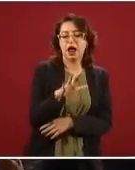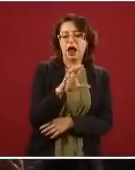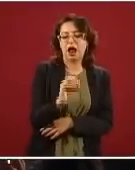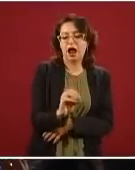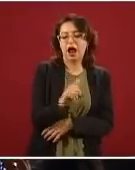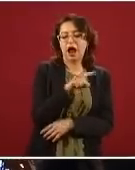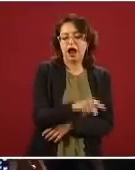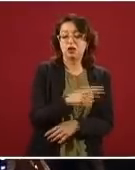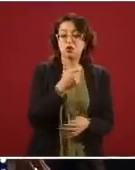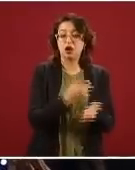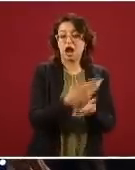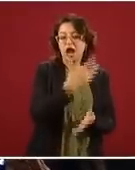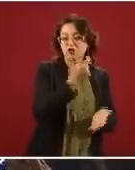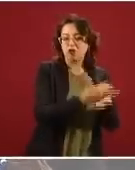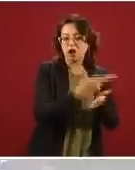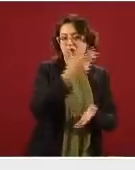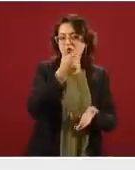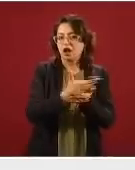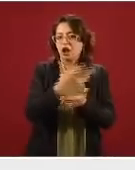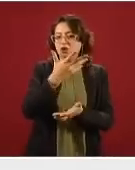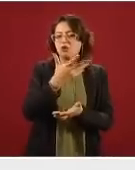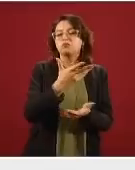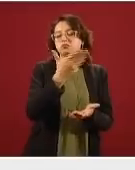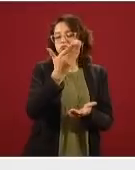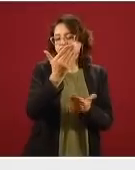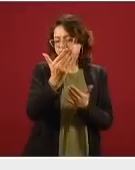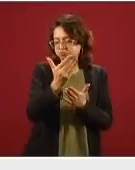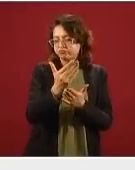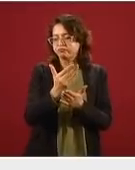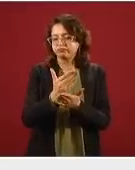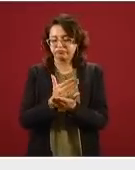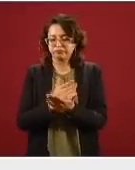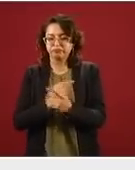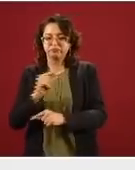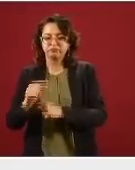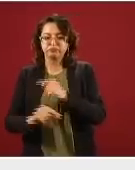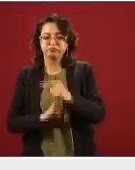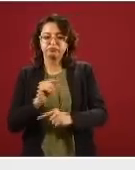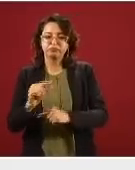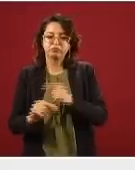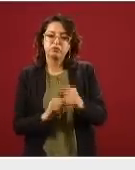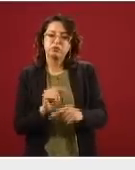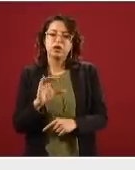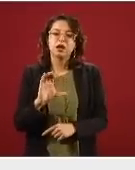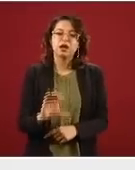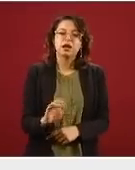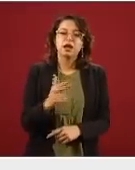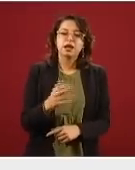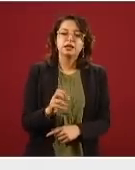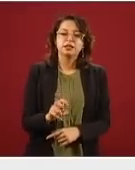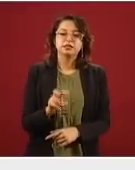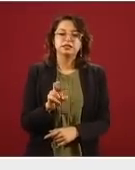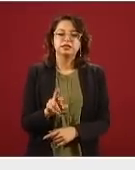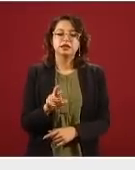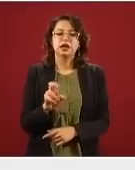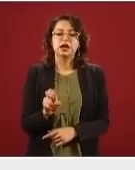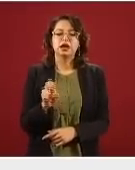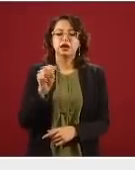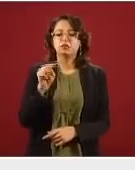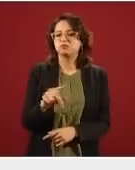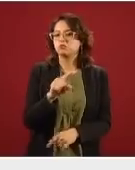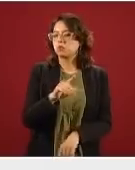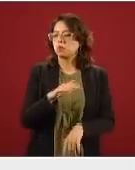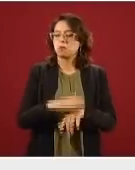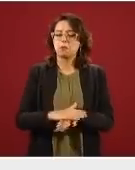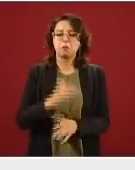se ha estado moviendo hacia el promedio de precios, mientras que Chevron se sigue manteniendo como el más caro, pero es de llamar